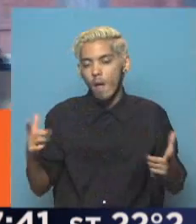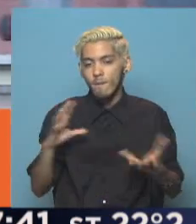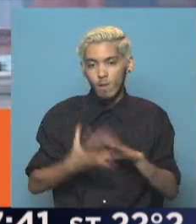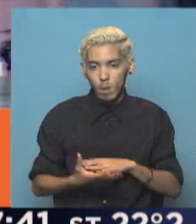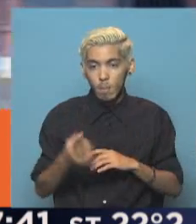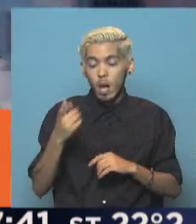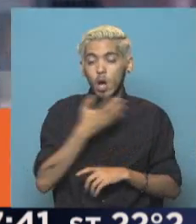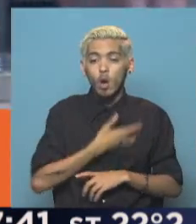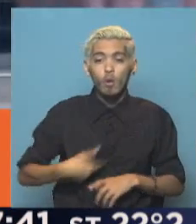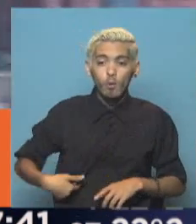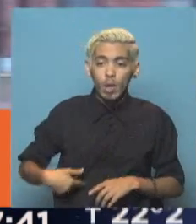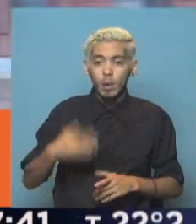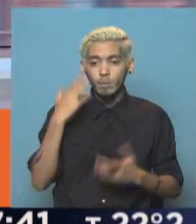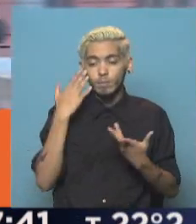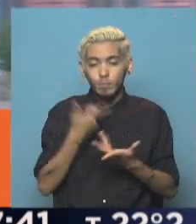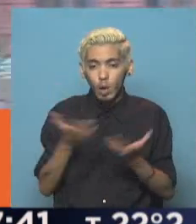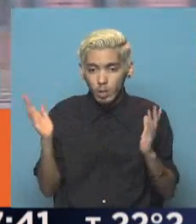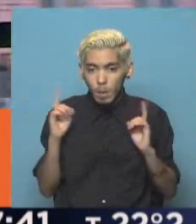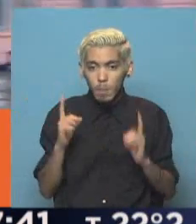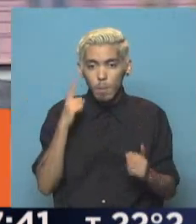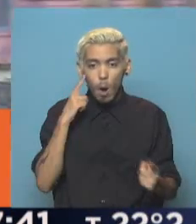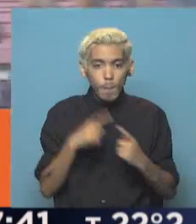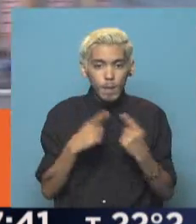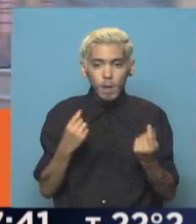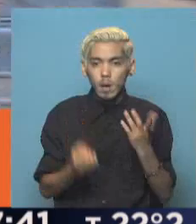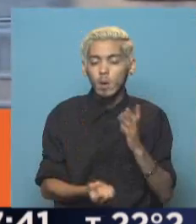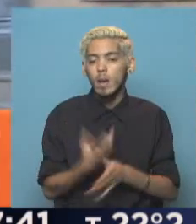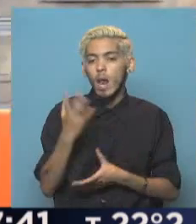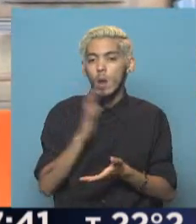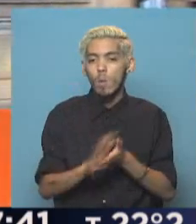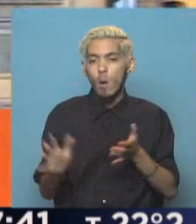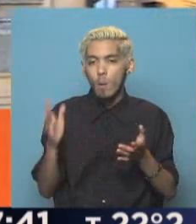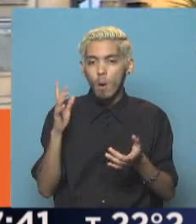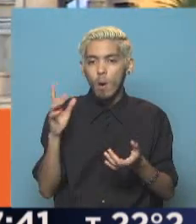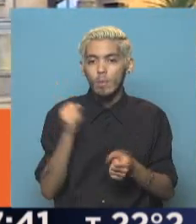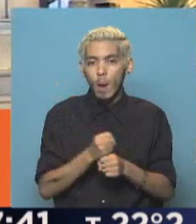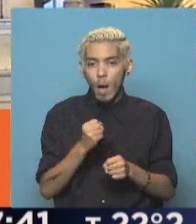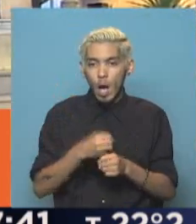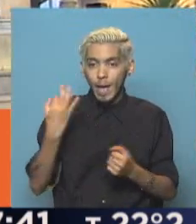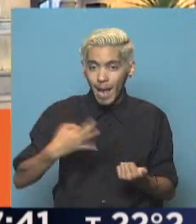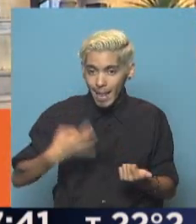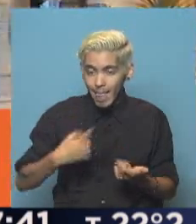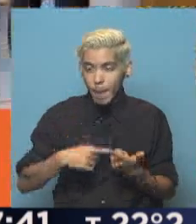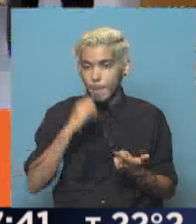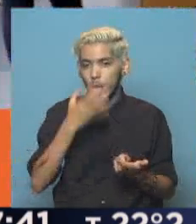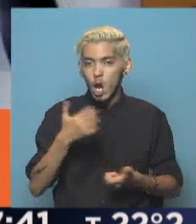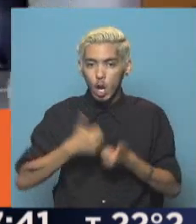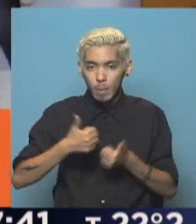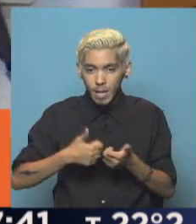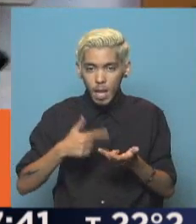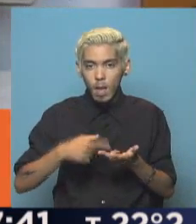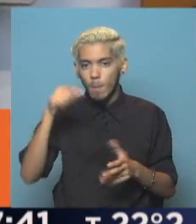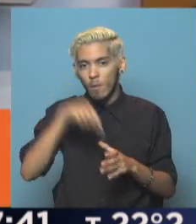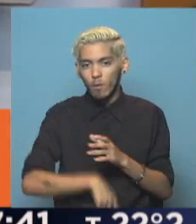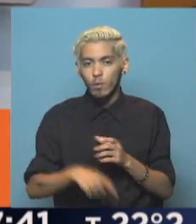el gobierno señalaron que el objetivo es la generación de empleo de calidad, mejorar la competitividad y